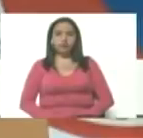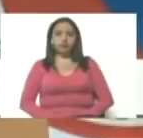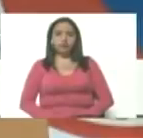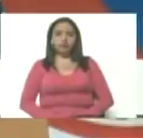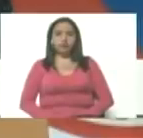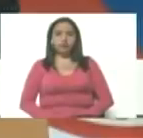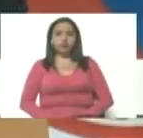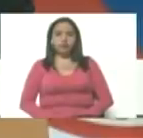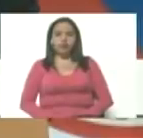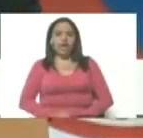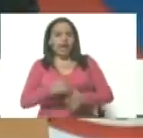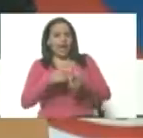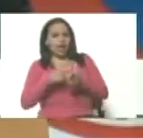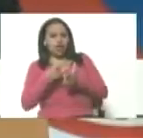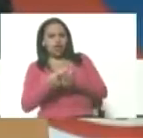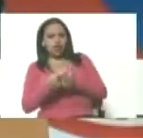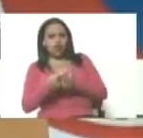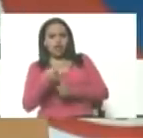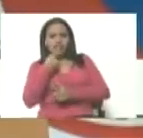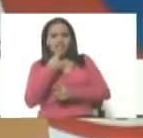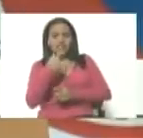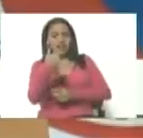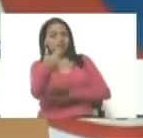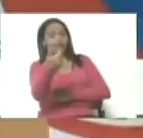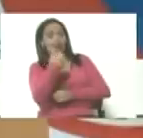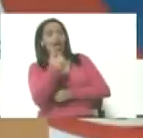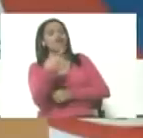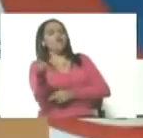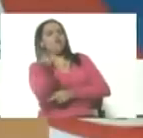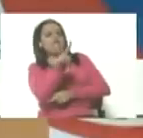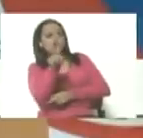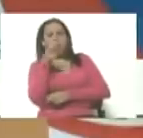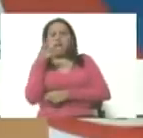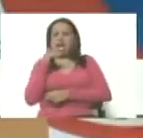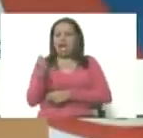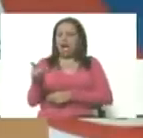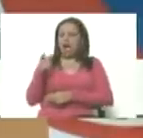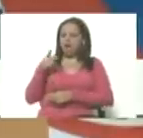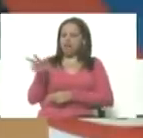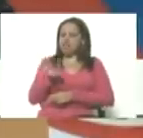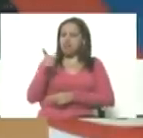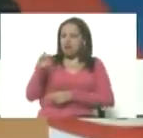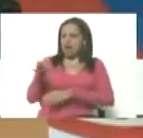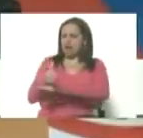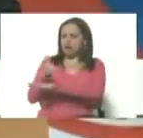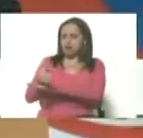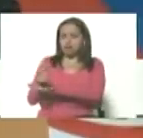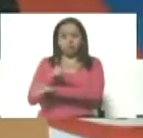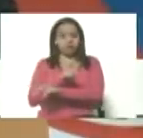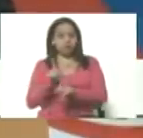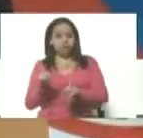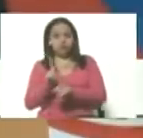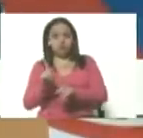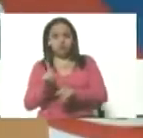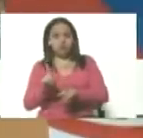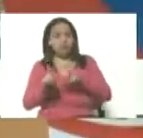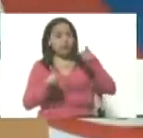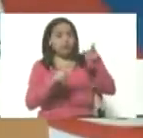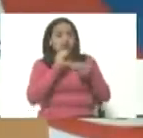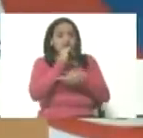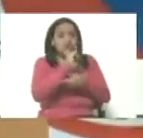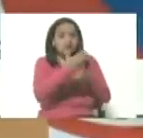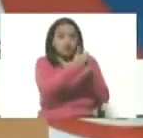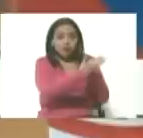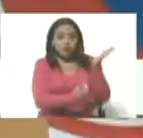Ustedes pretenden señalar a Venezuela. Eso no lo digo yo. Eso lo dice el